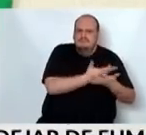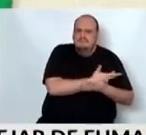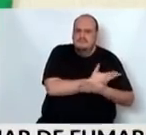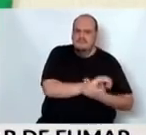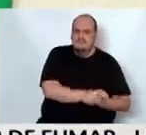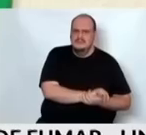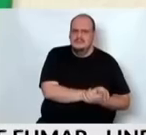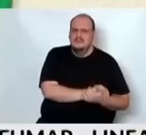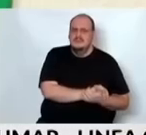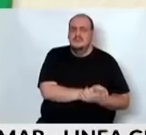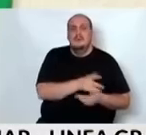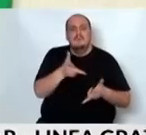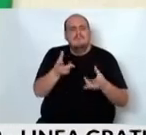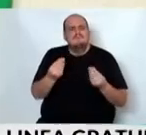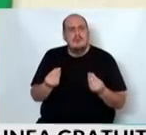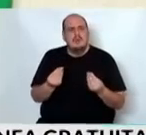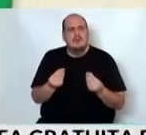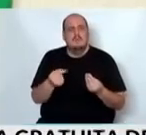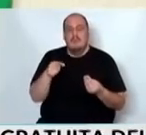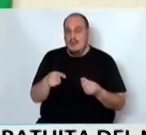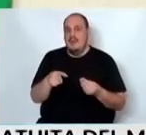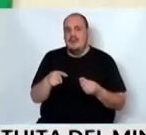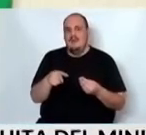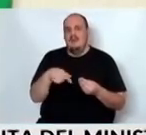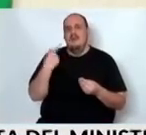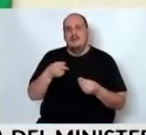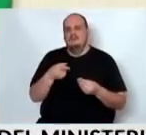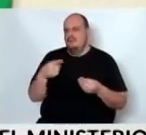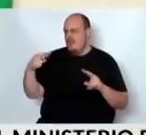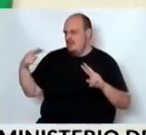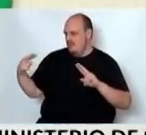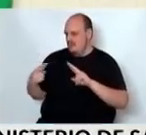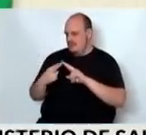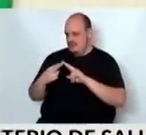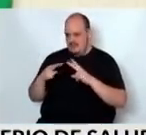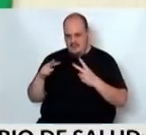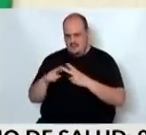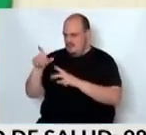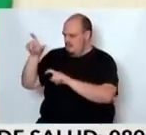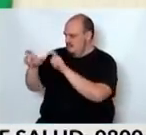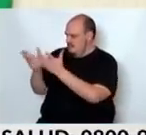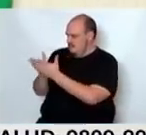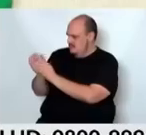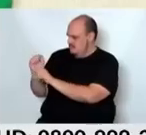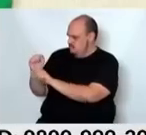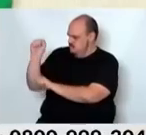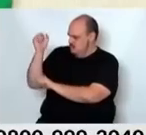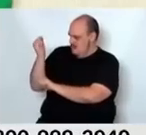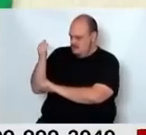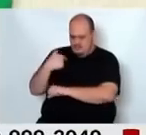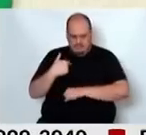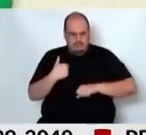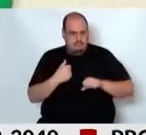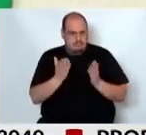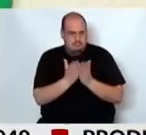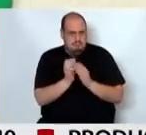suicidó. ¿Por qué digo esto? Porque este es el lugar donde estamos empezando a encontrarnos. Aquellos que estudiaron, aquellos que como yo no estudiaron.